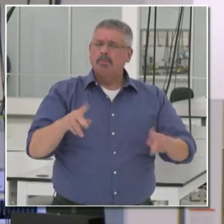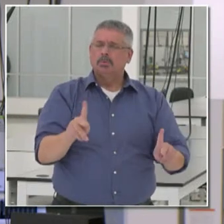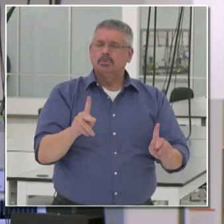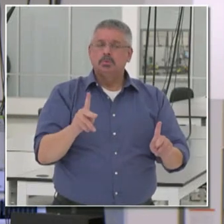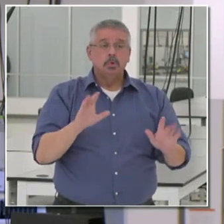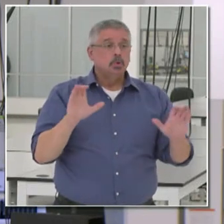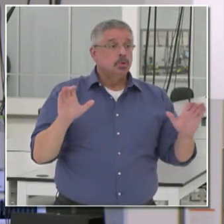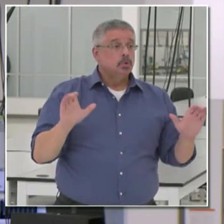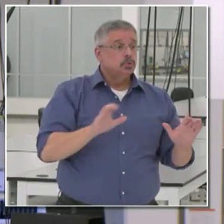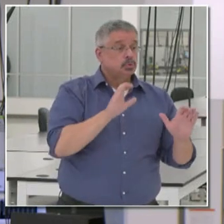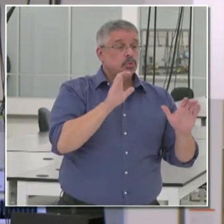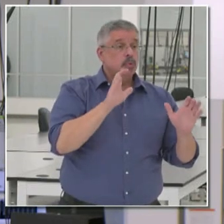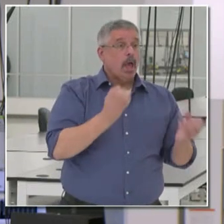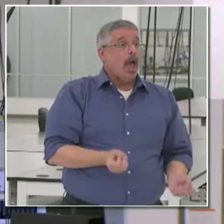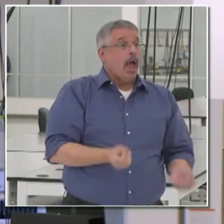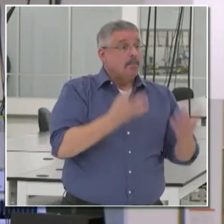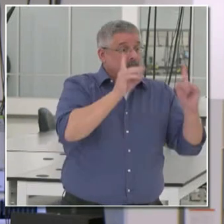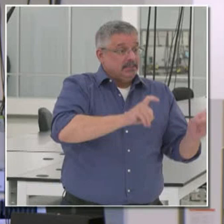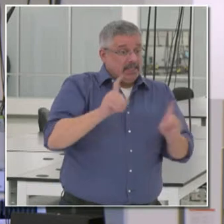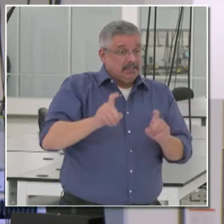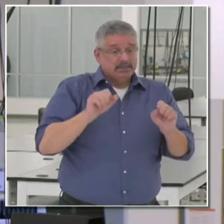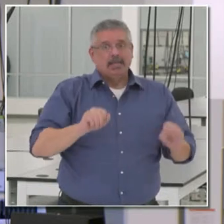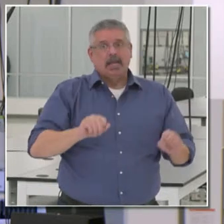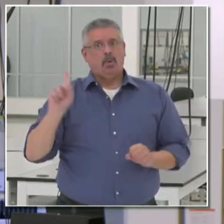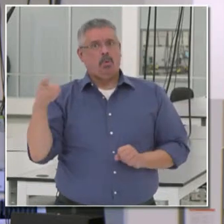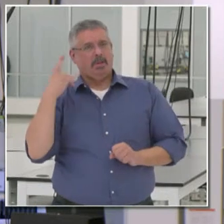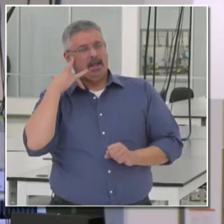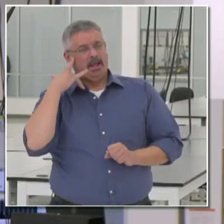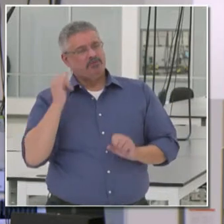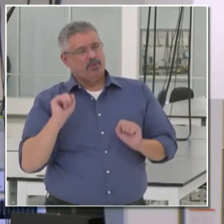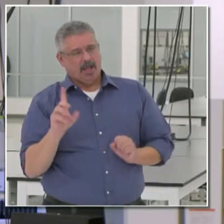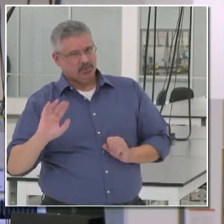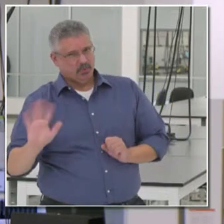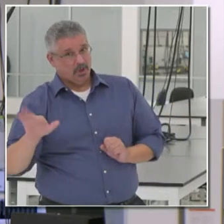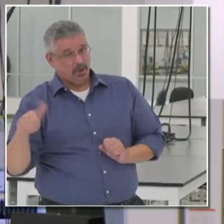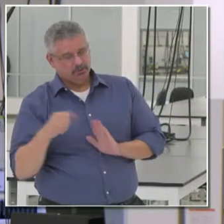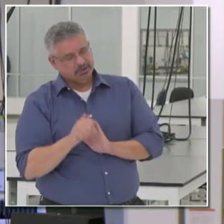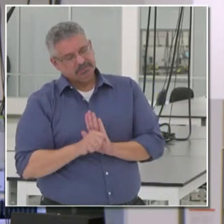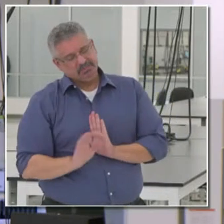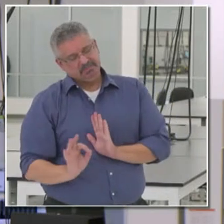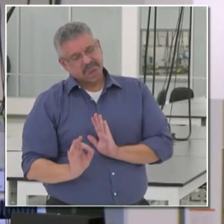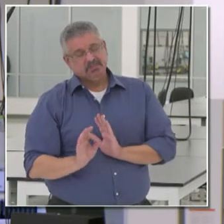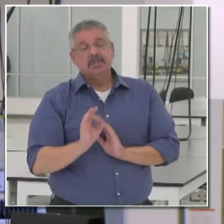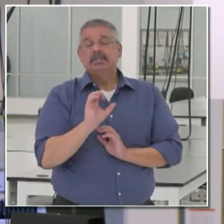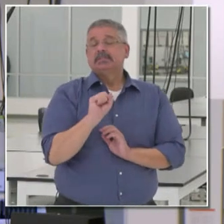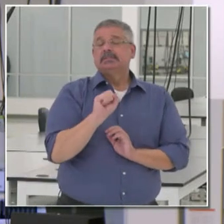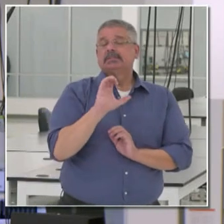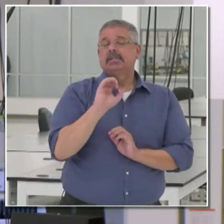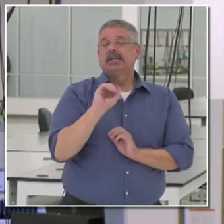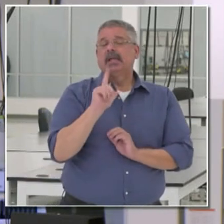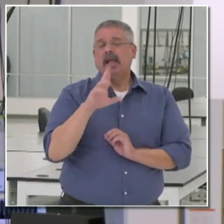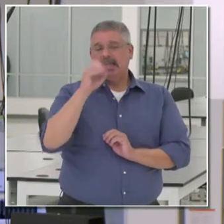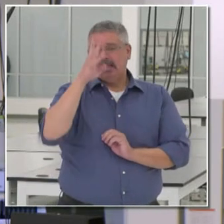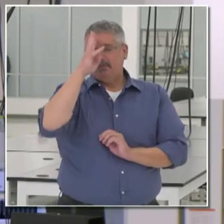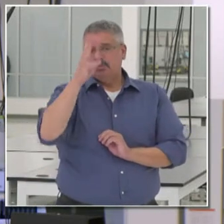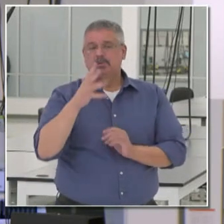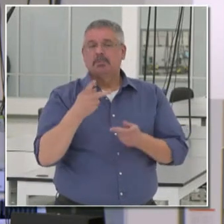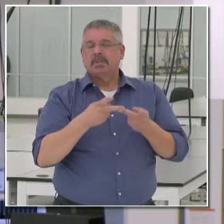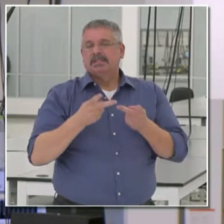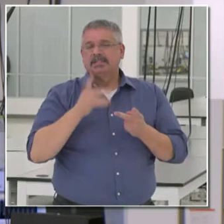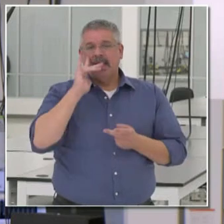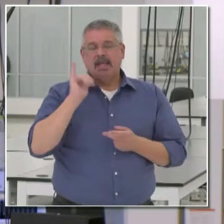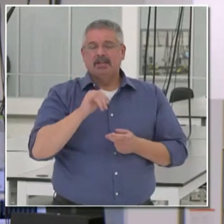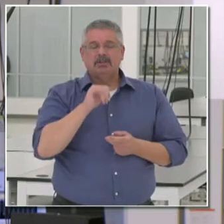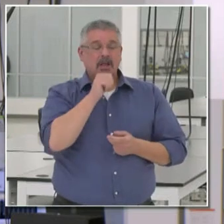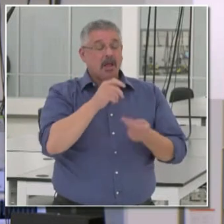una oportunidad auténtica de hacer cosas no sólo a escala sino que se puede lograr en california a menudo digo el escalar es